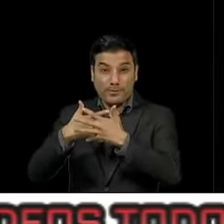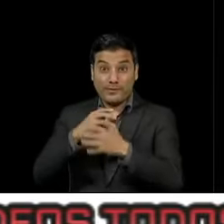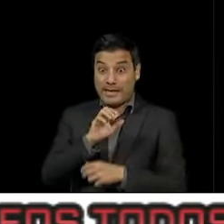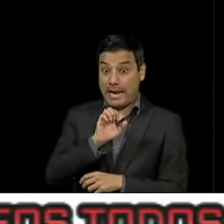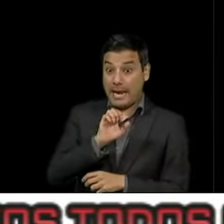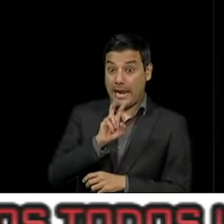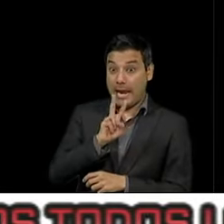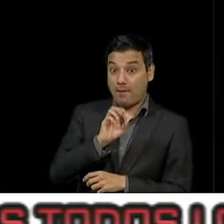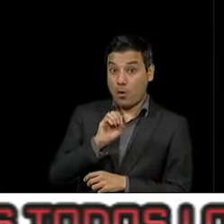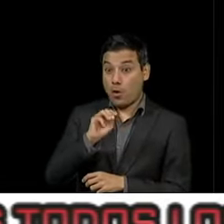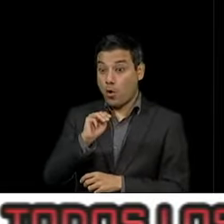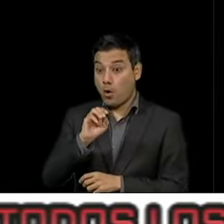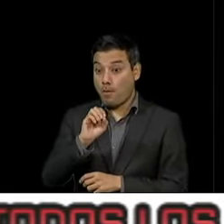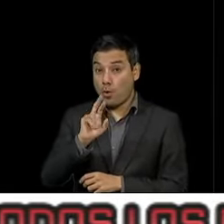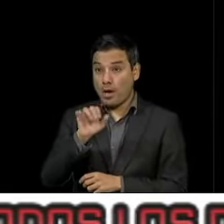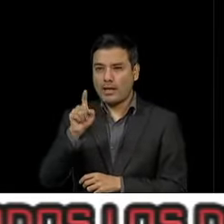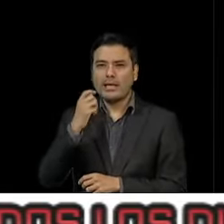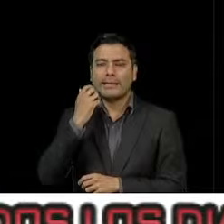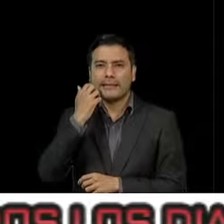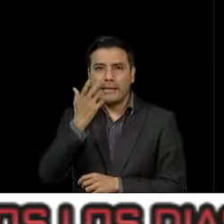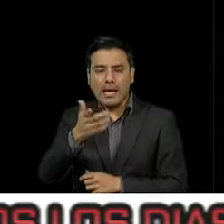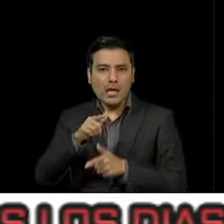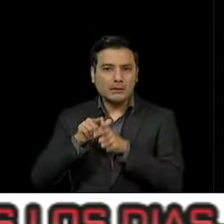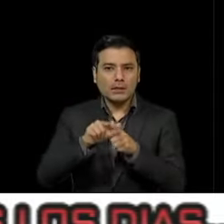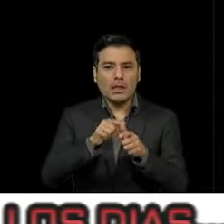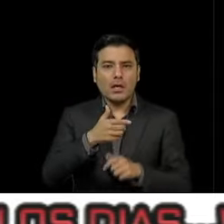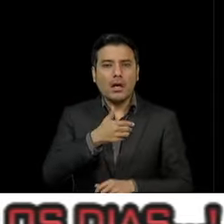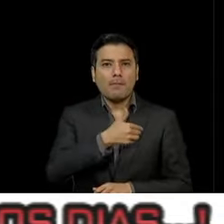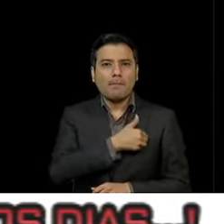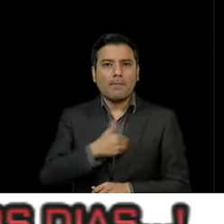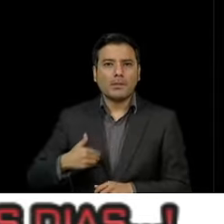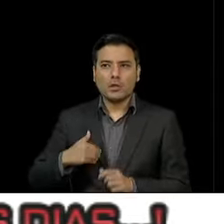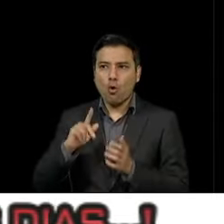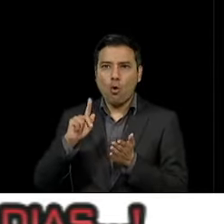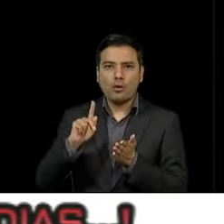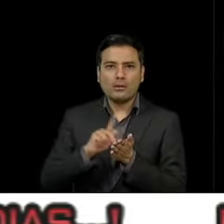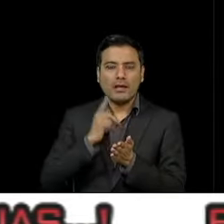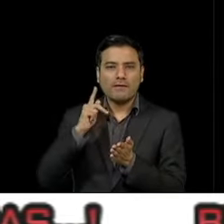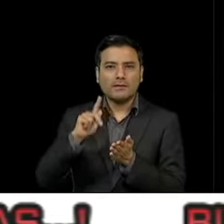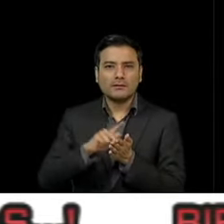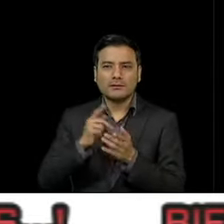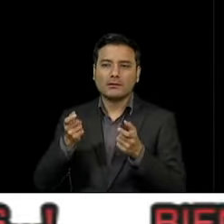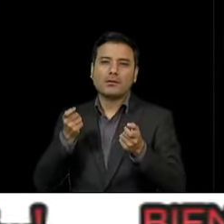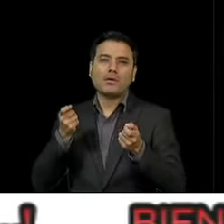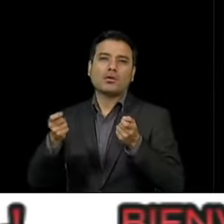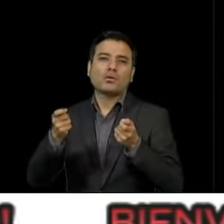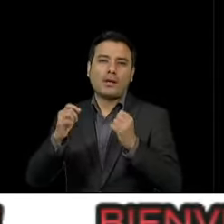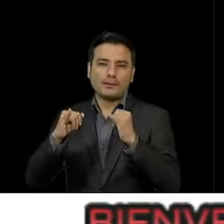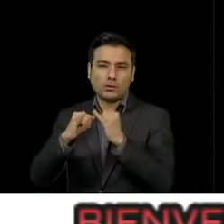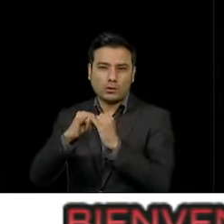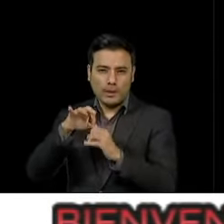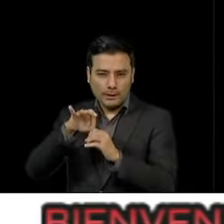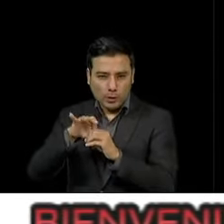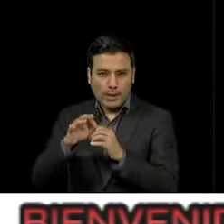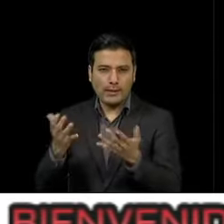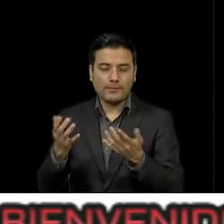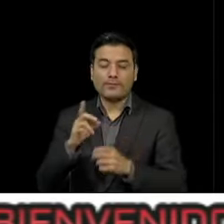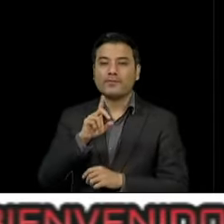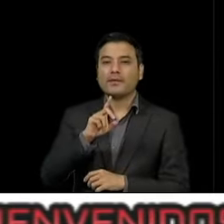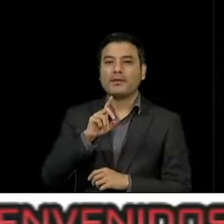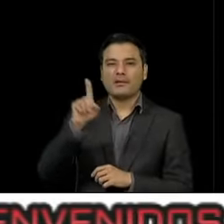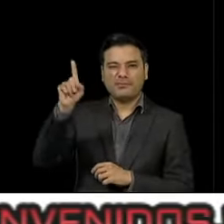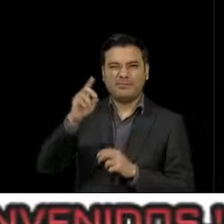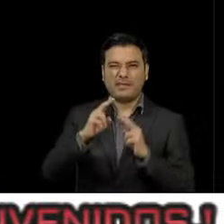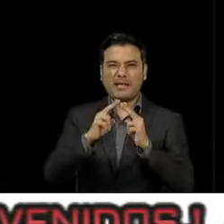estar reeligiéndose de manera consecutiva, controlando el órgano electoral. El señor Daniel Ortega en